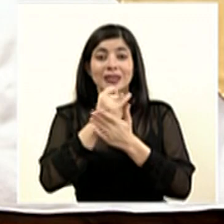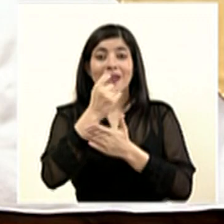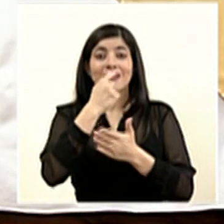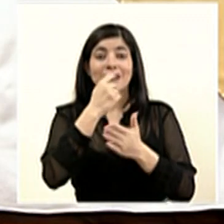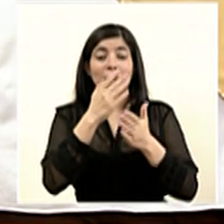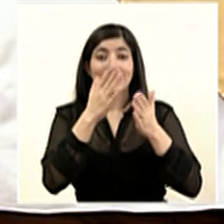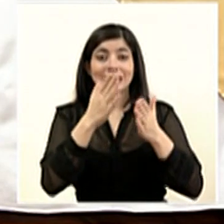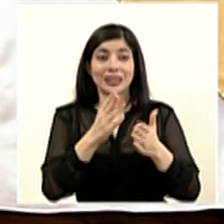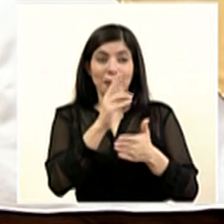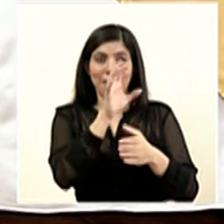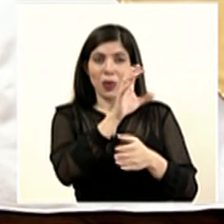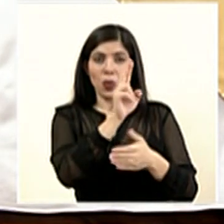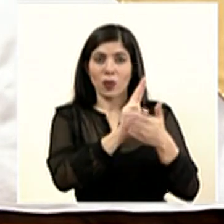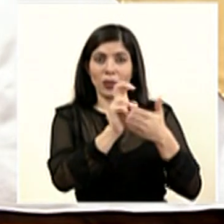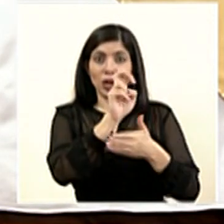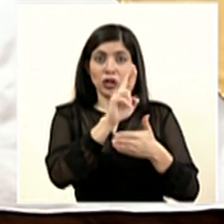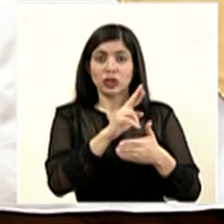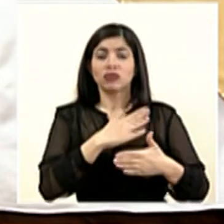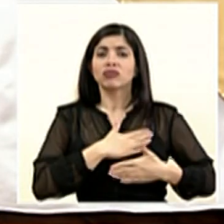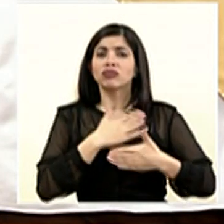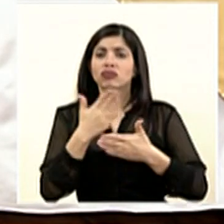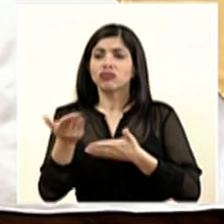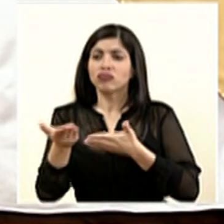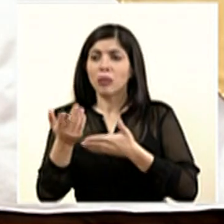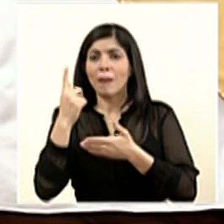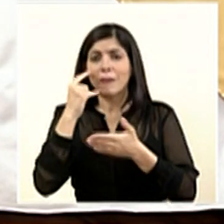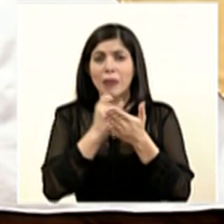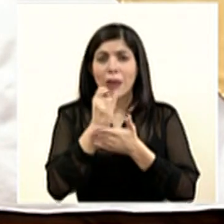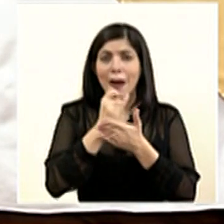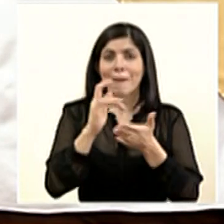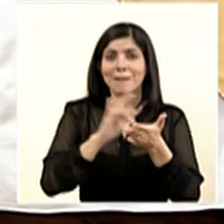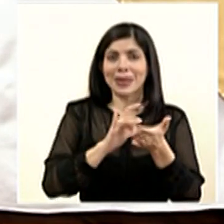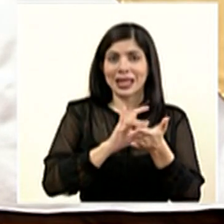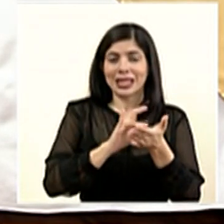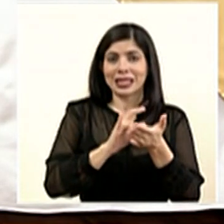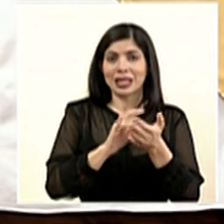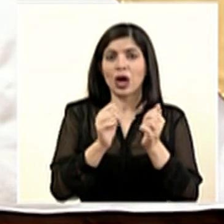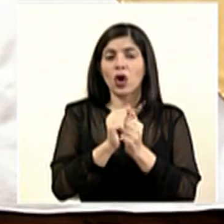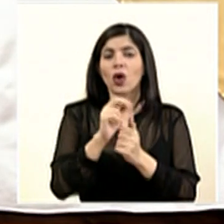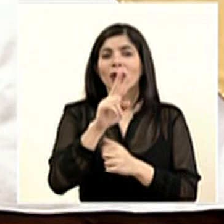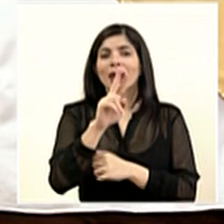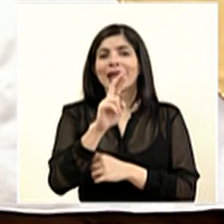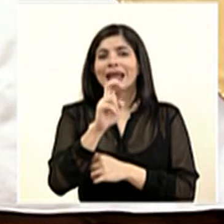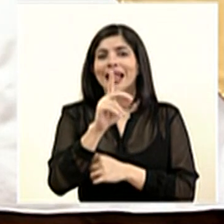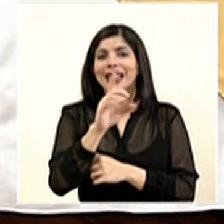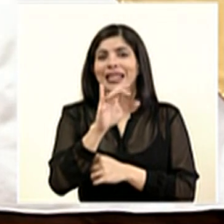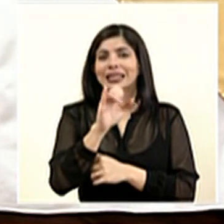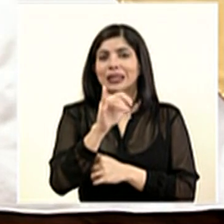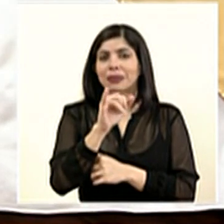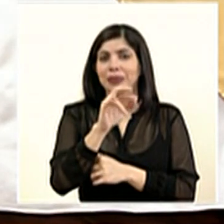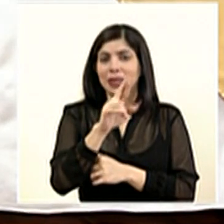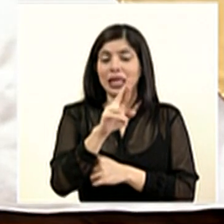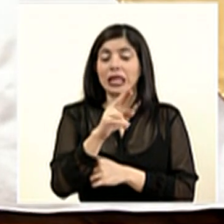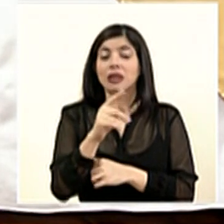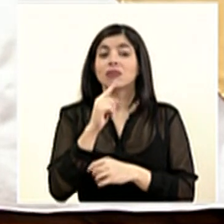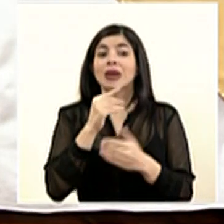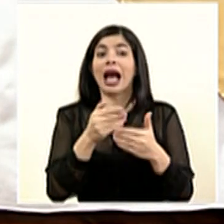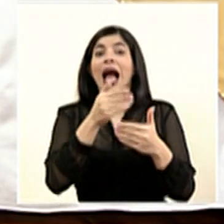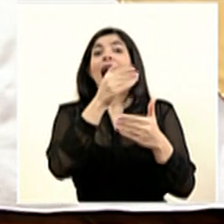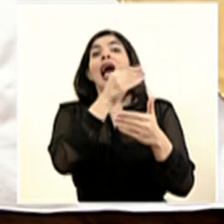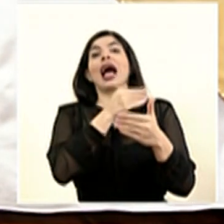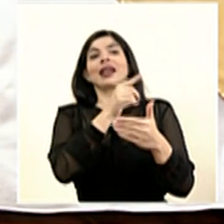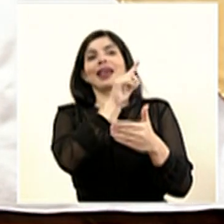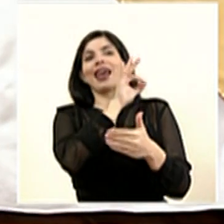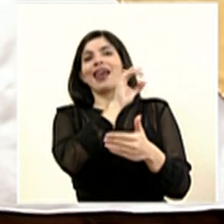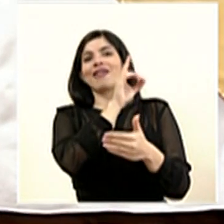servicios para crear un tratamiento contra el COVID-19 a base de Remdesivir, 2 semanas antes incluso del anuncio de la FDA sobre